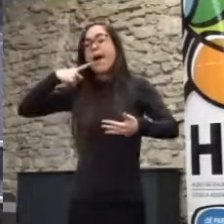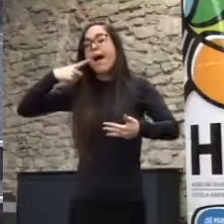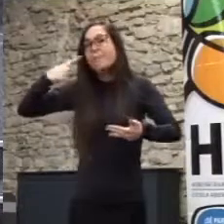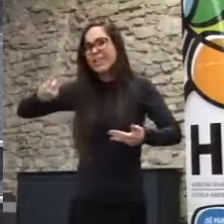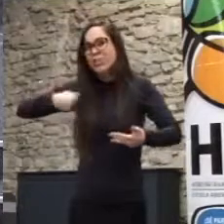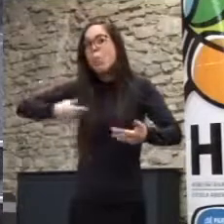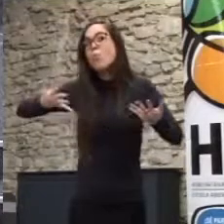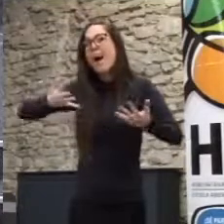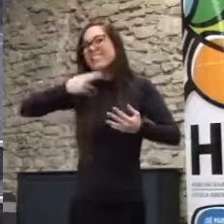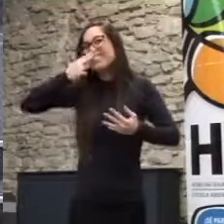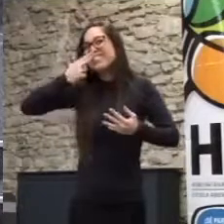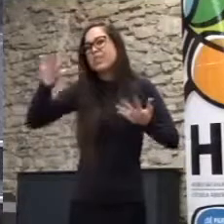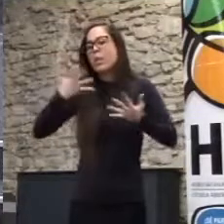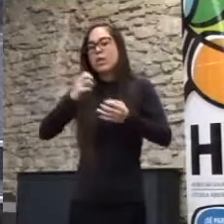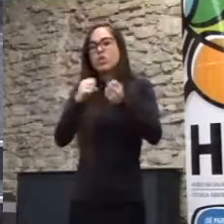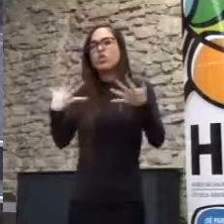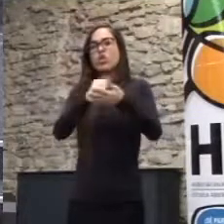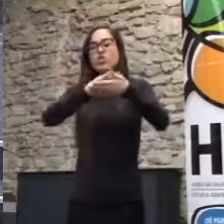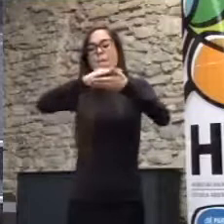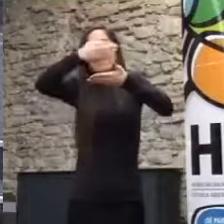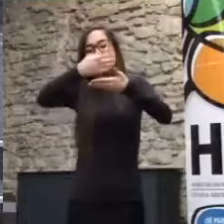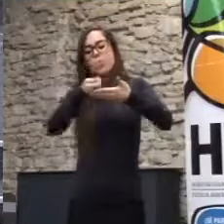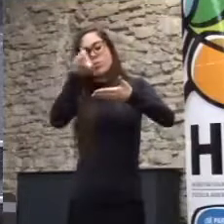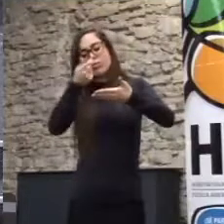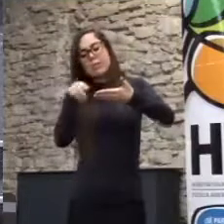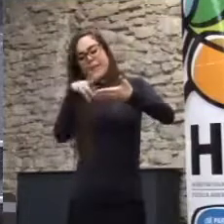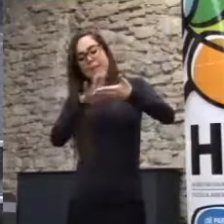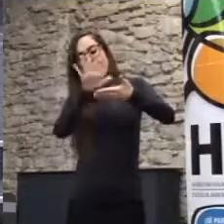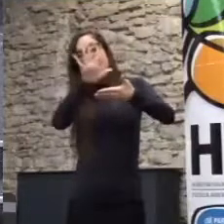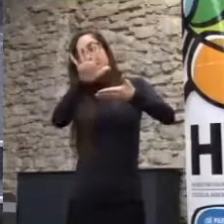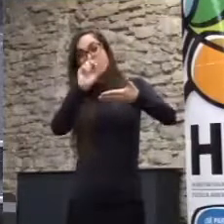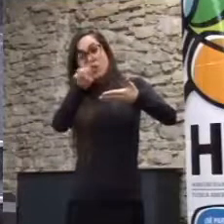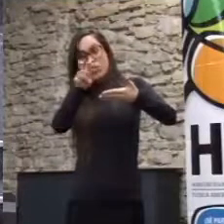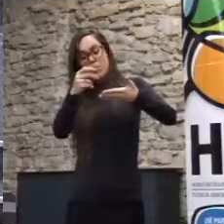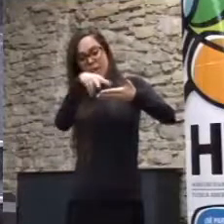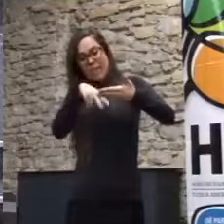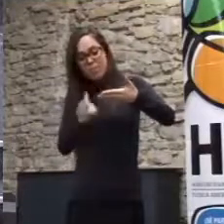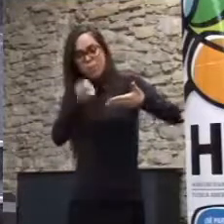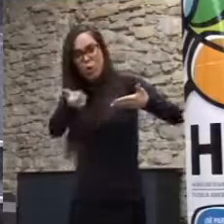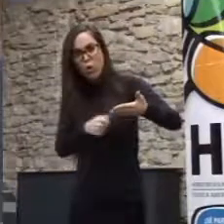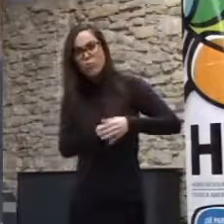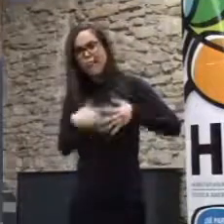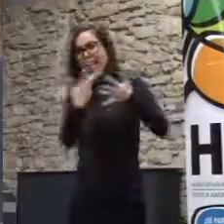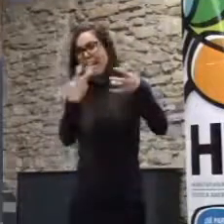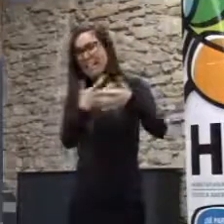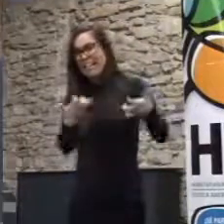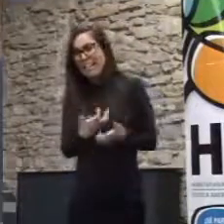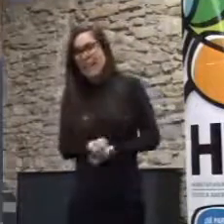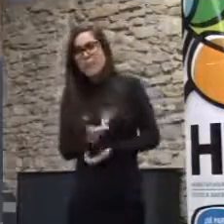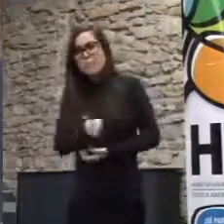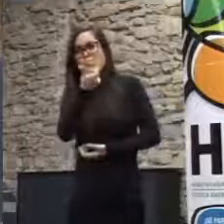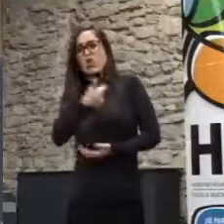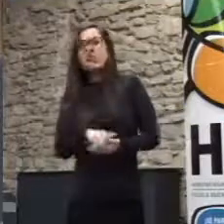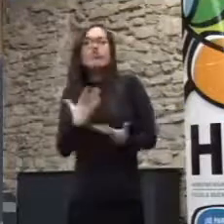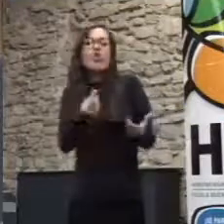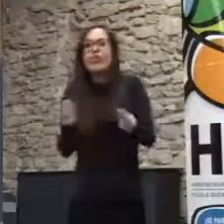quiero decir, abriéndolos un poco, dedicándoles 10 segundos, 5 segundos, 15 segundos, porque no haría otra cosa en todo el día. Y tengo muchas más cosas